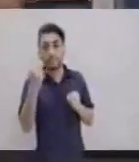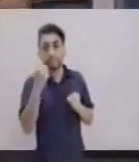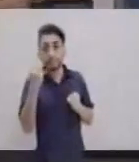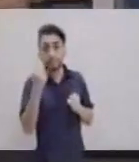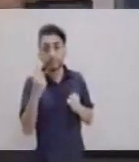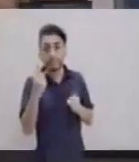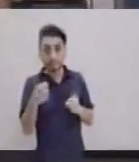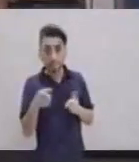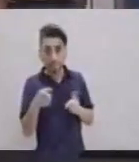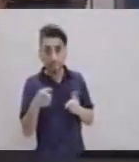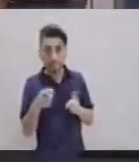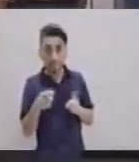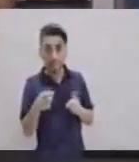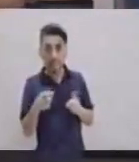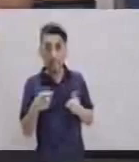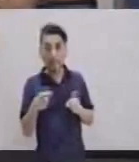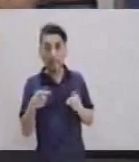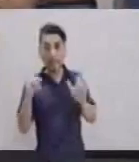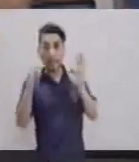busca